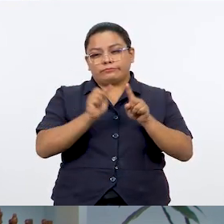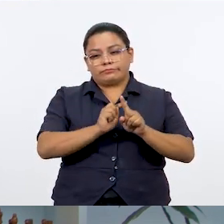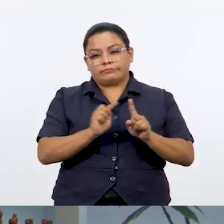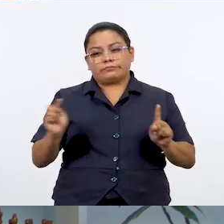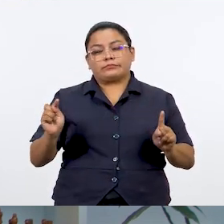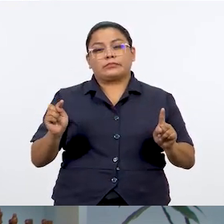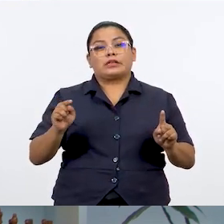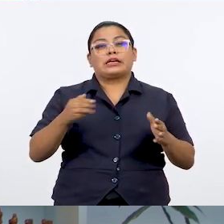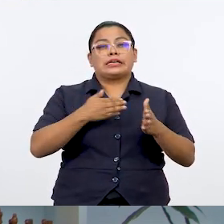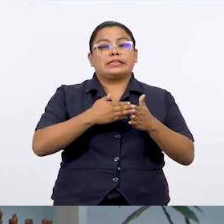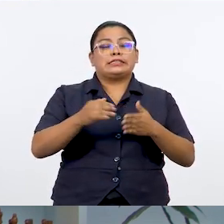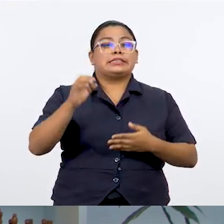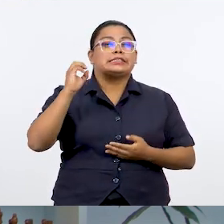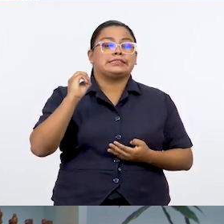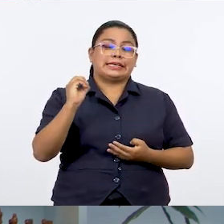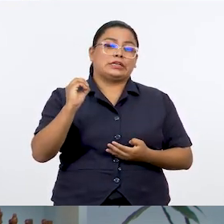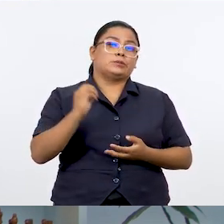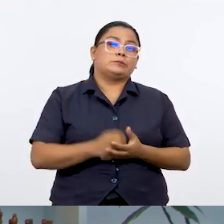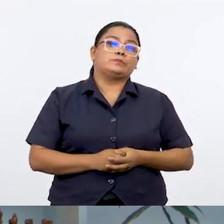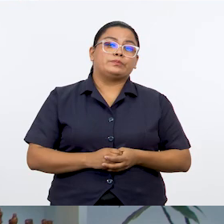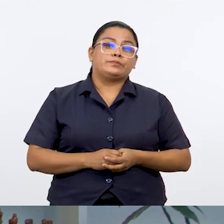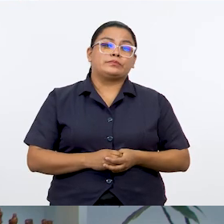siempre inicia desde 0.